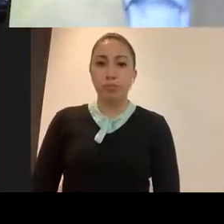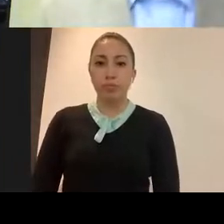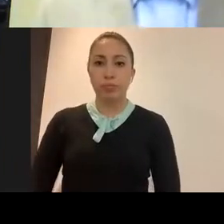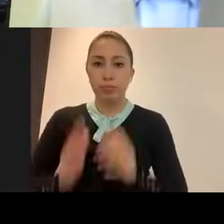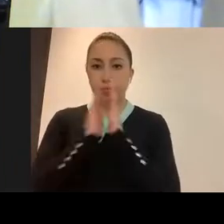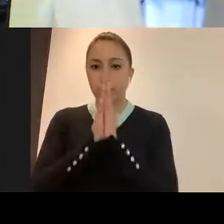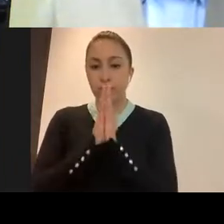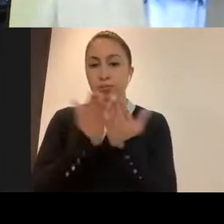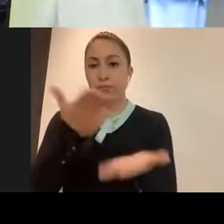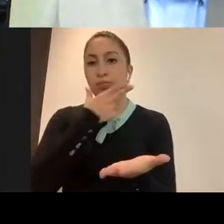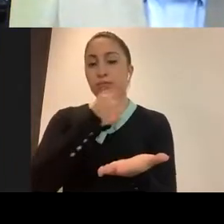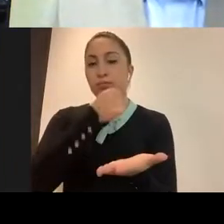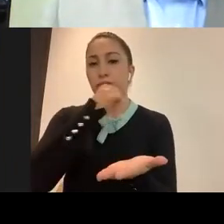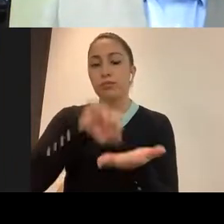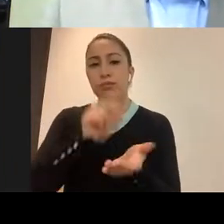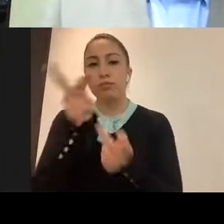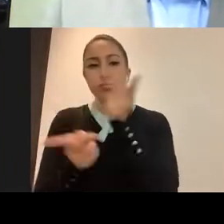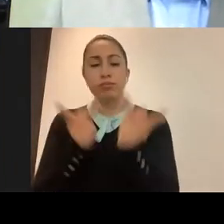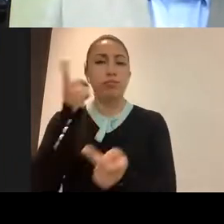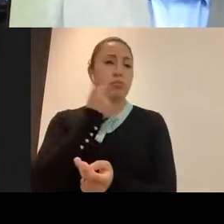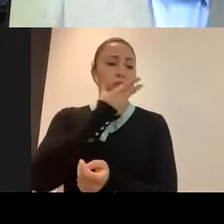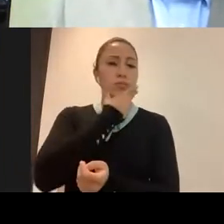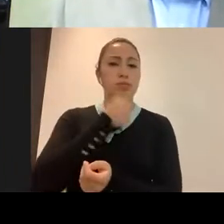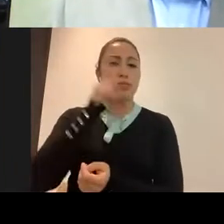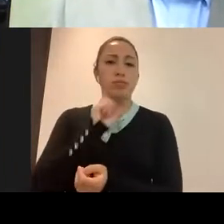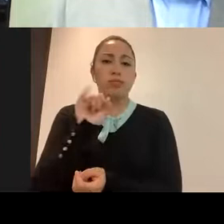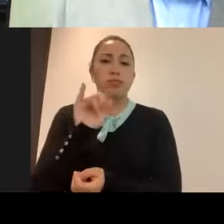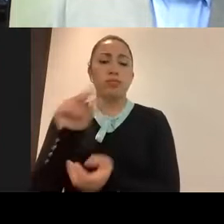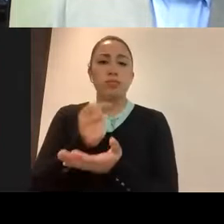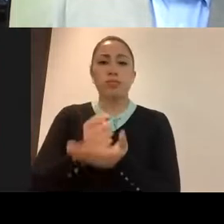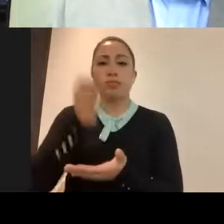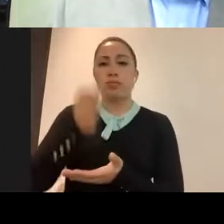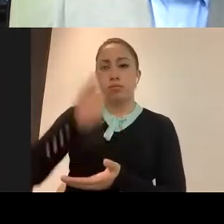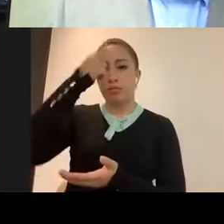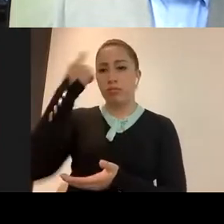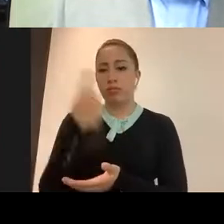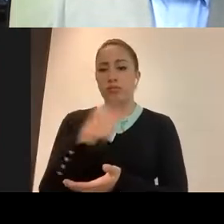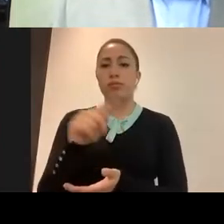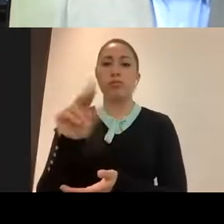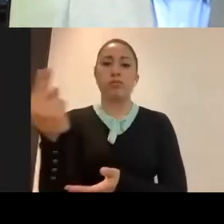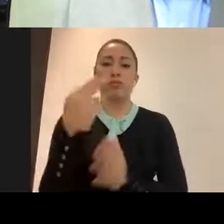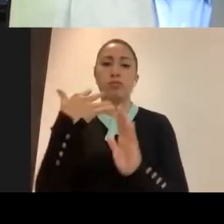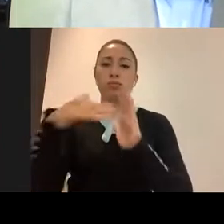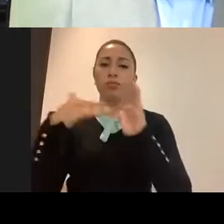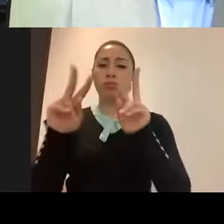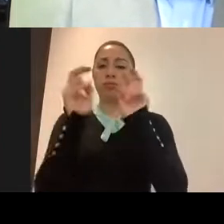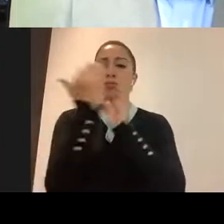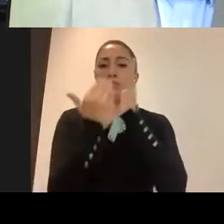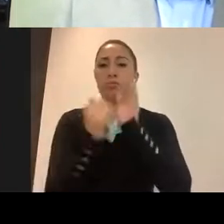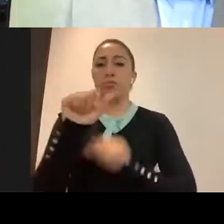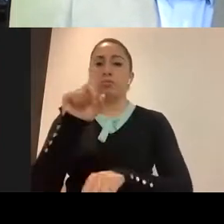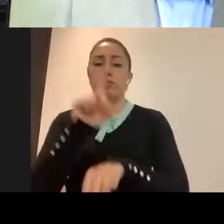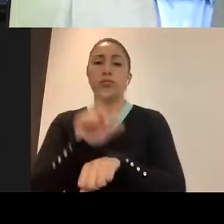al secretario preguntar a las y los diputados presentes si es de dispensarse la lectura del orden del día y aprobarla de manera directa en un mismo acto.